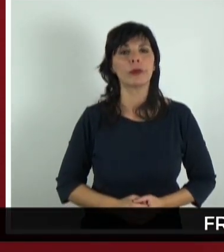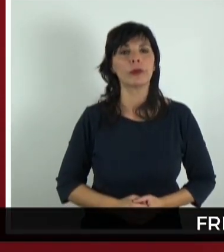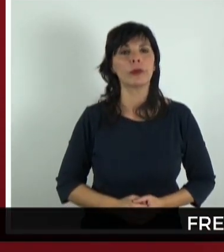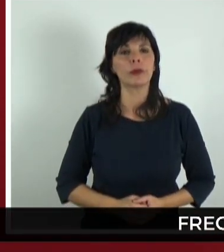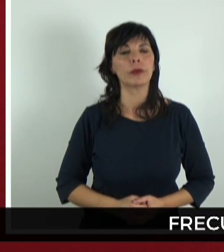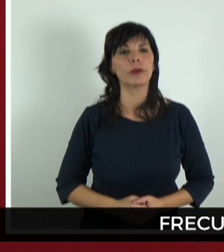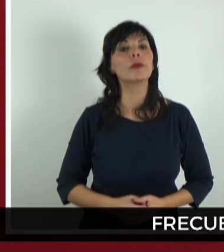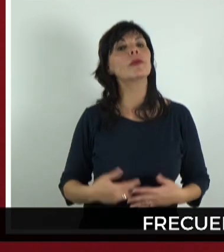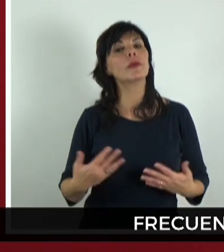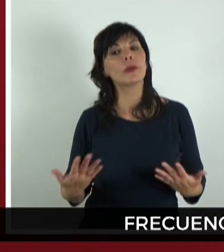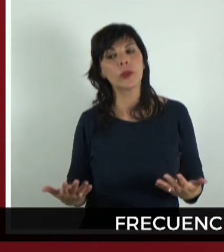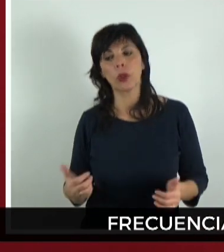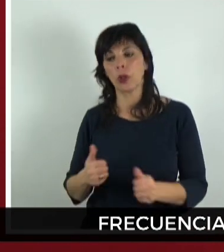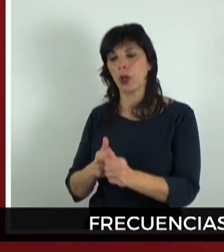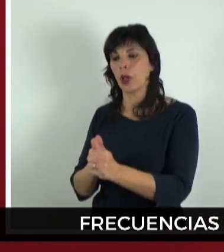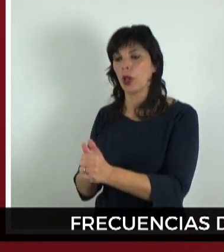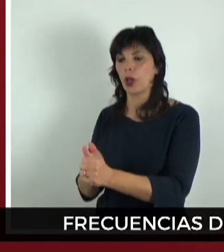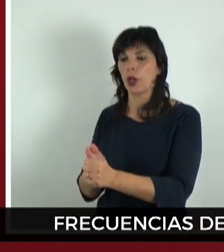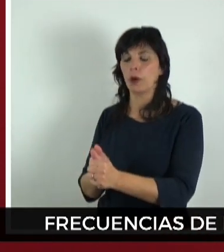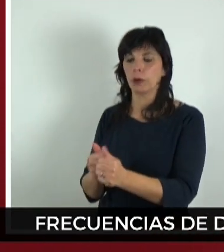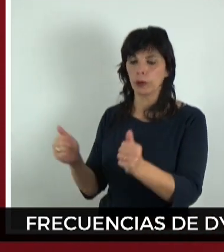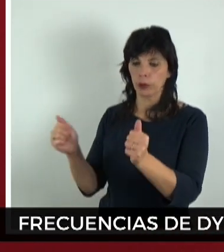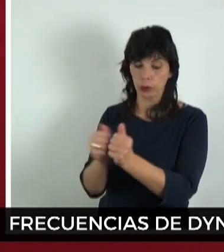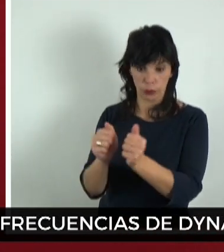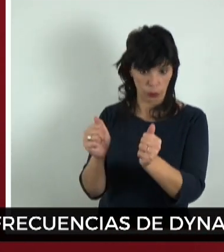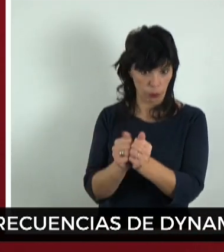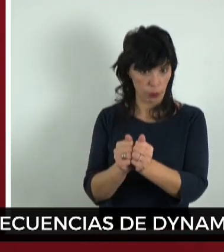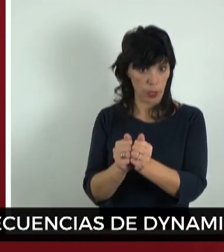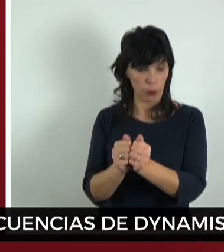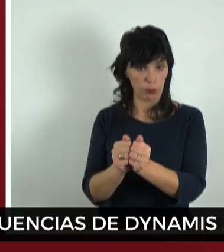cuando Simón, ahora llamado Petros,